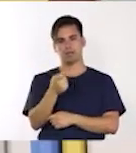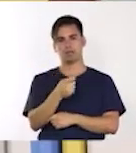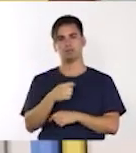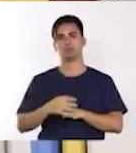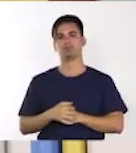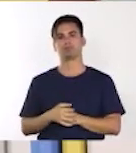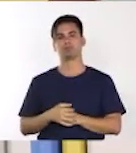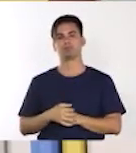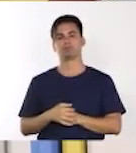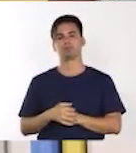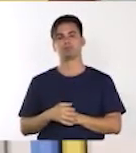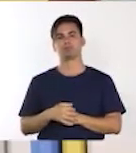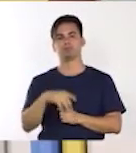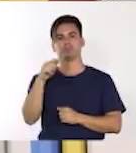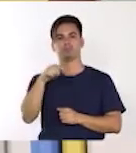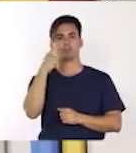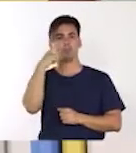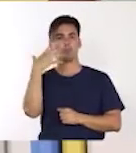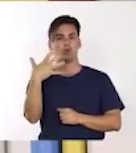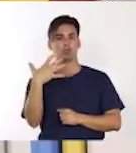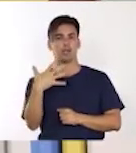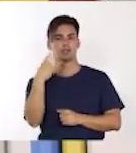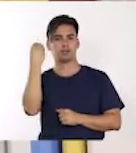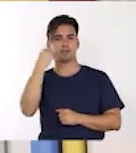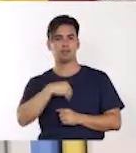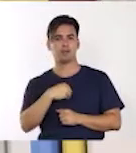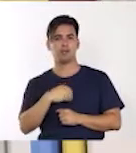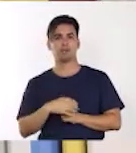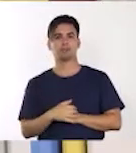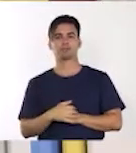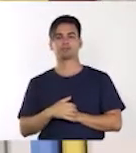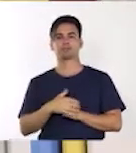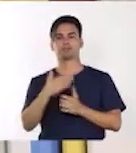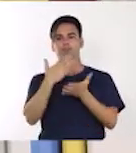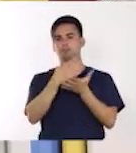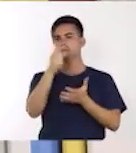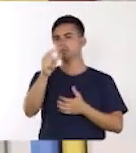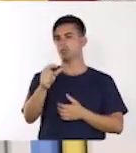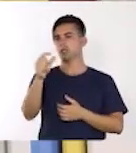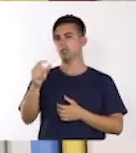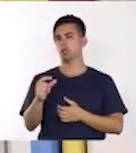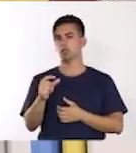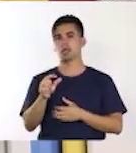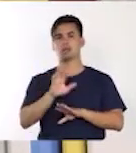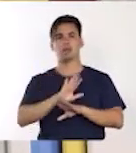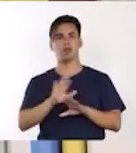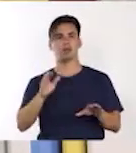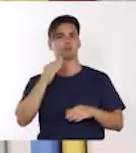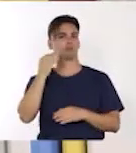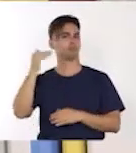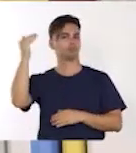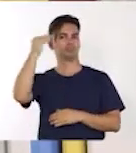abarcar estos temas, el alumno tiene que haber vencido, dominado,